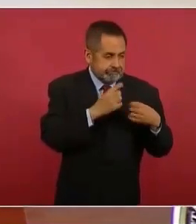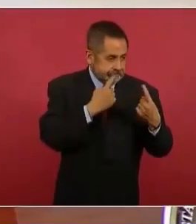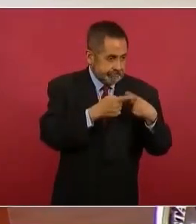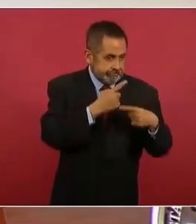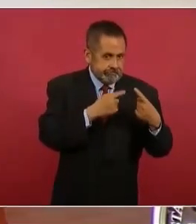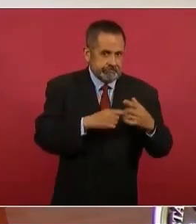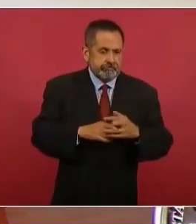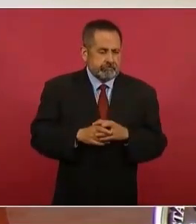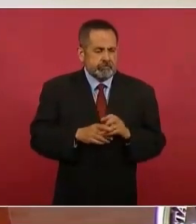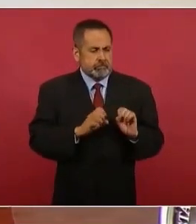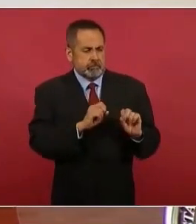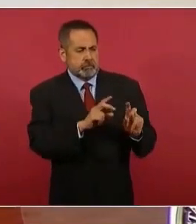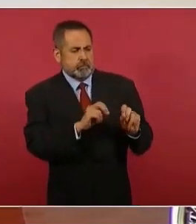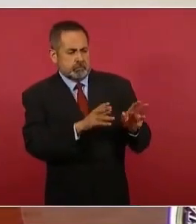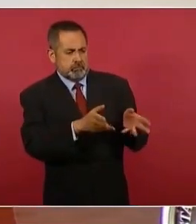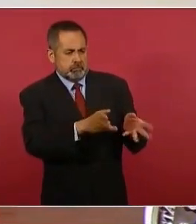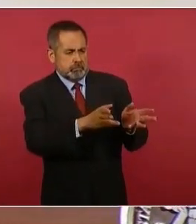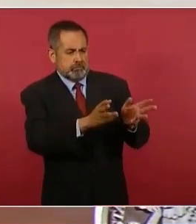no se oponía,